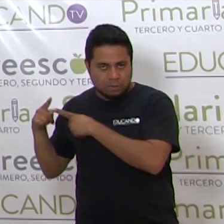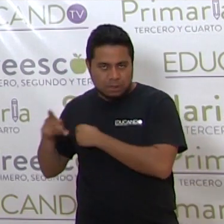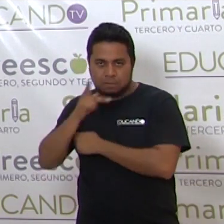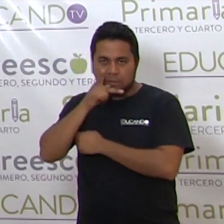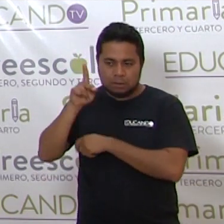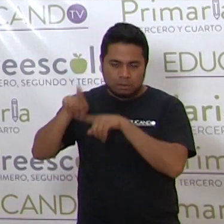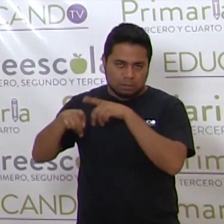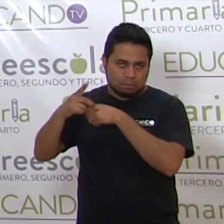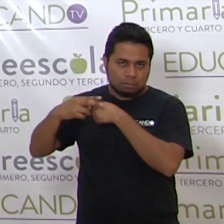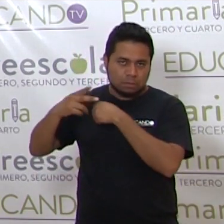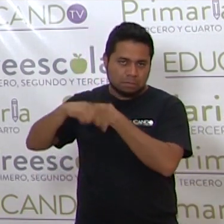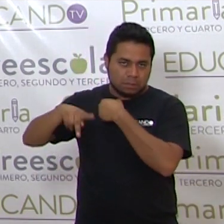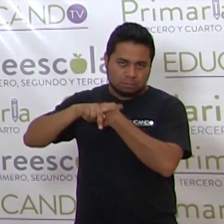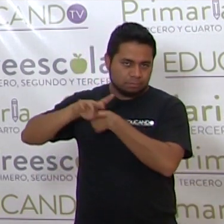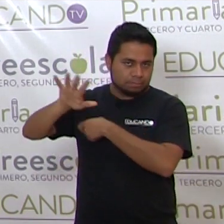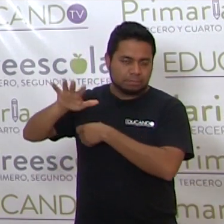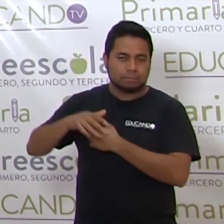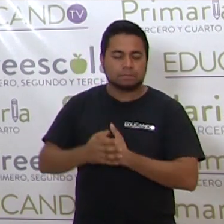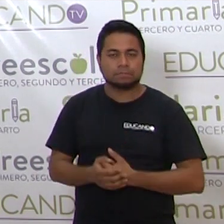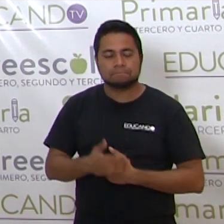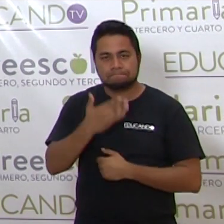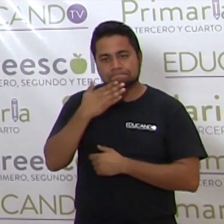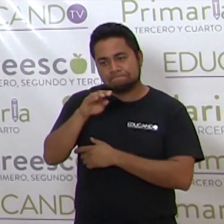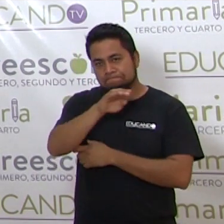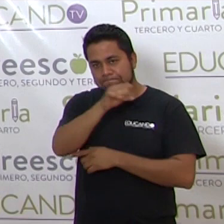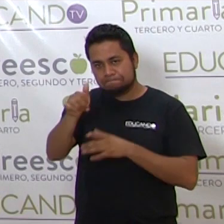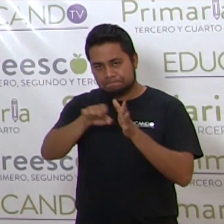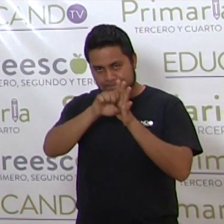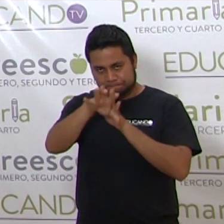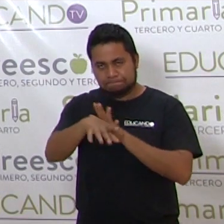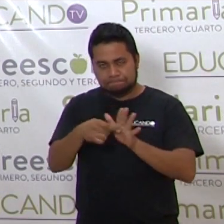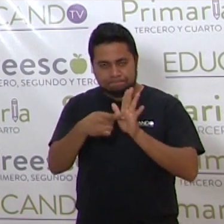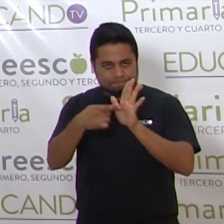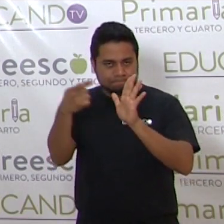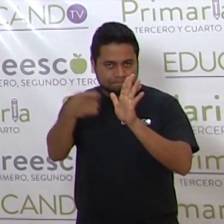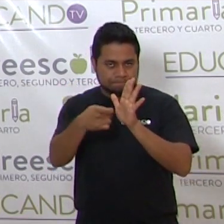vamos a ir entonces a otro ejemplo